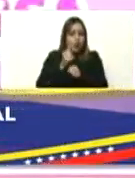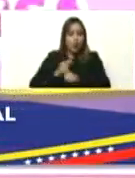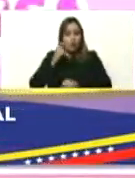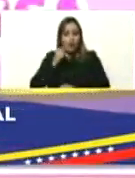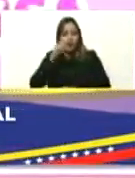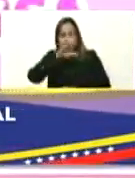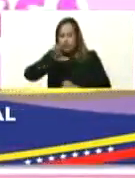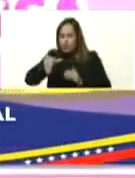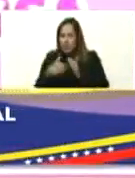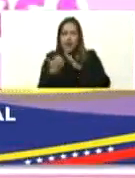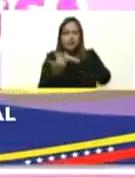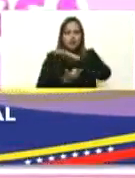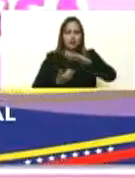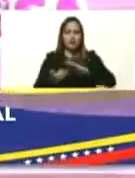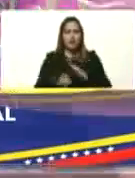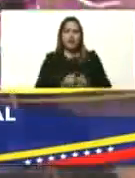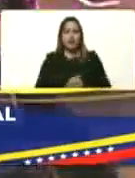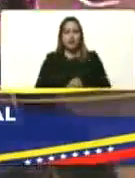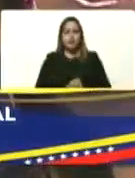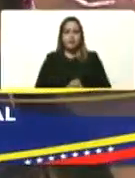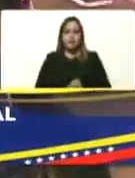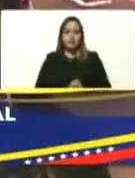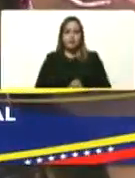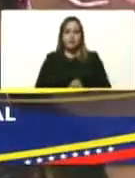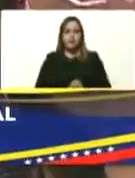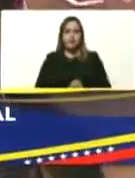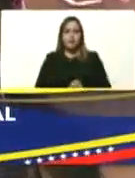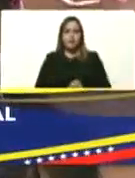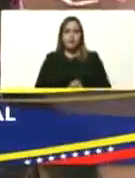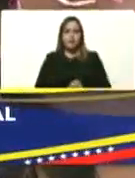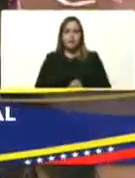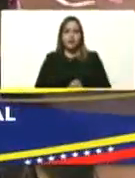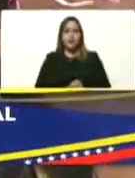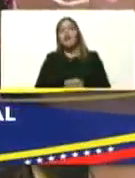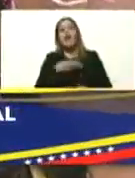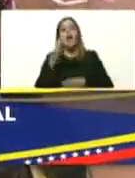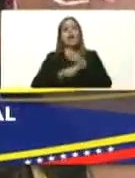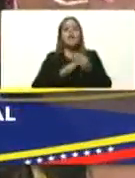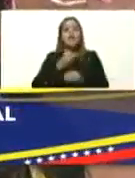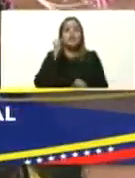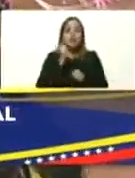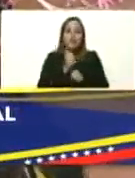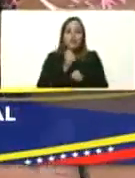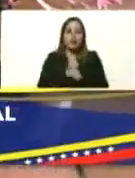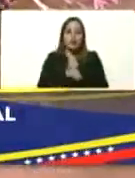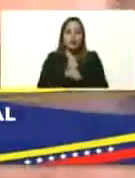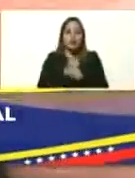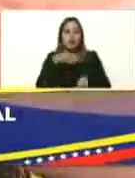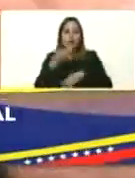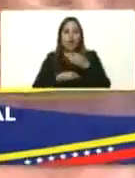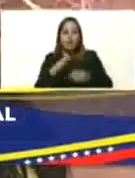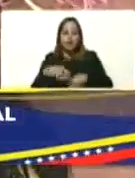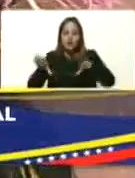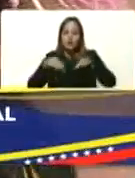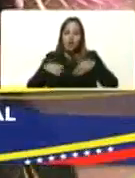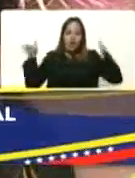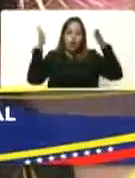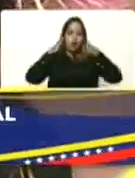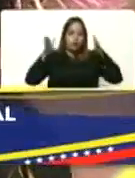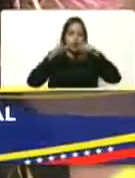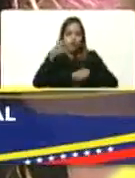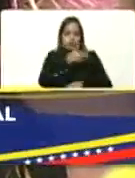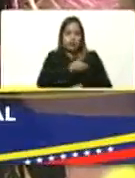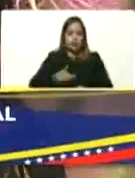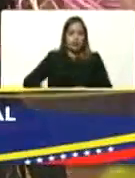todas nuestras instituciones. Cumpliendo tareas, además, cumpliendo las orientaciones de nuestro